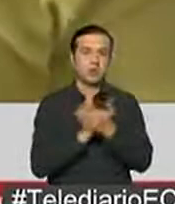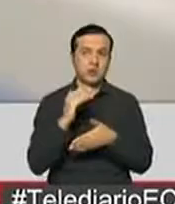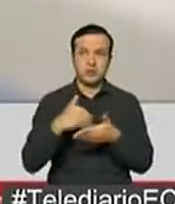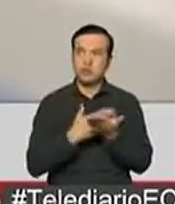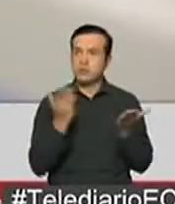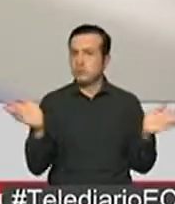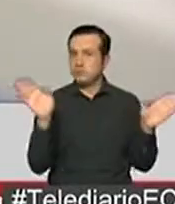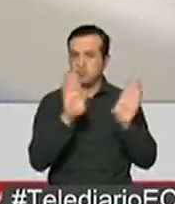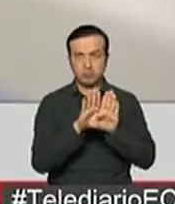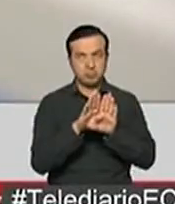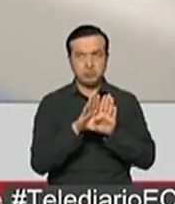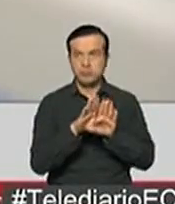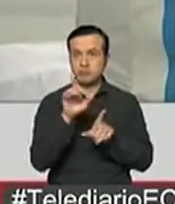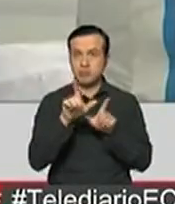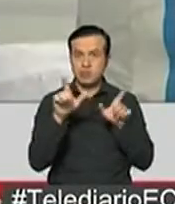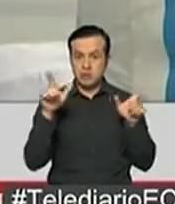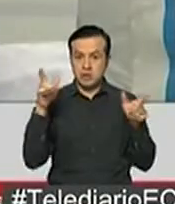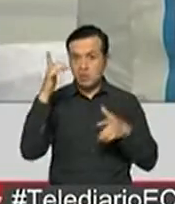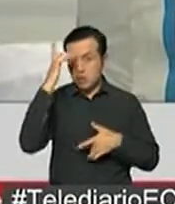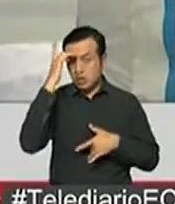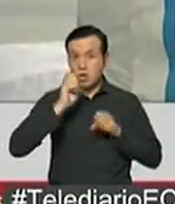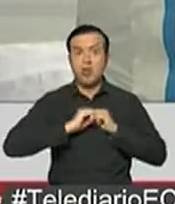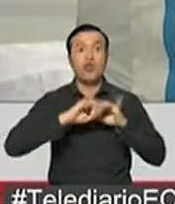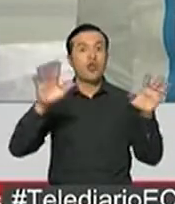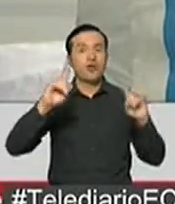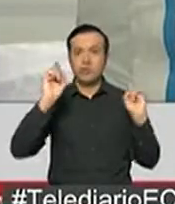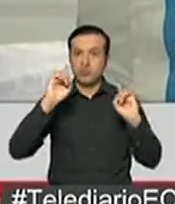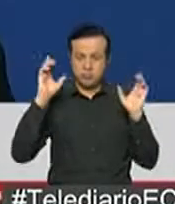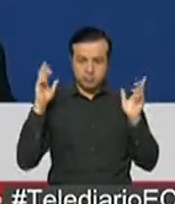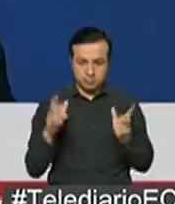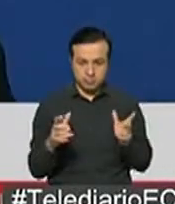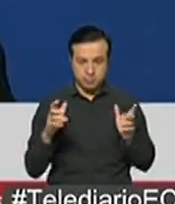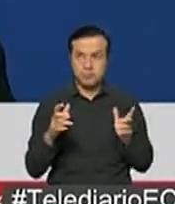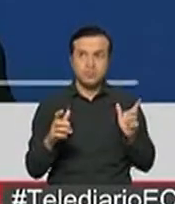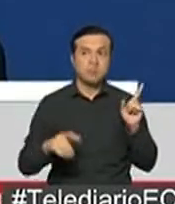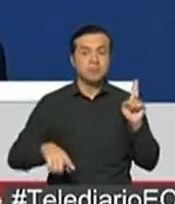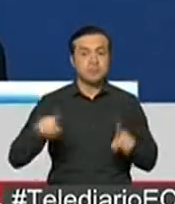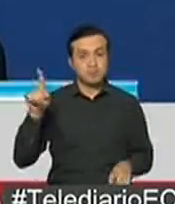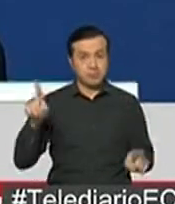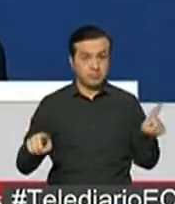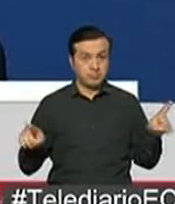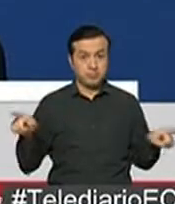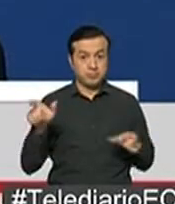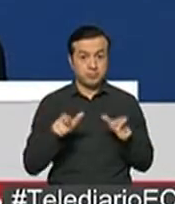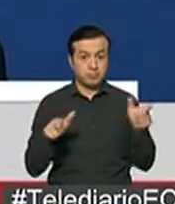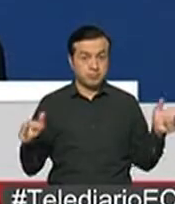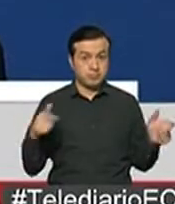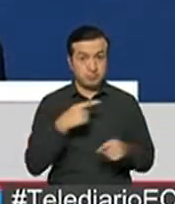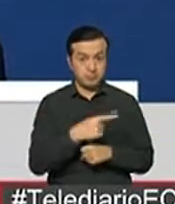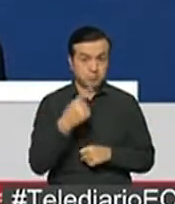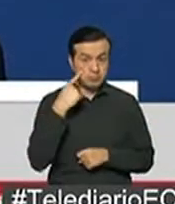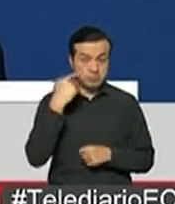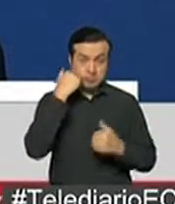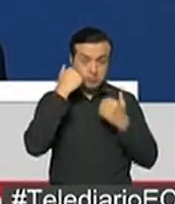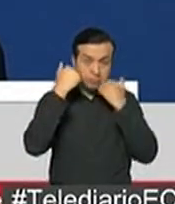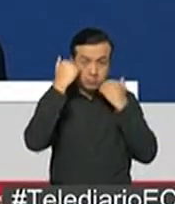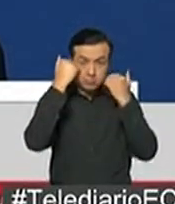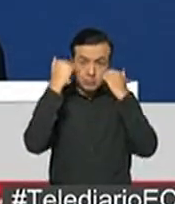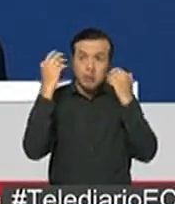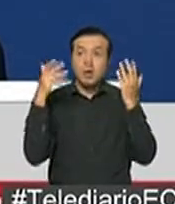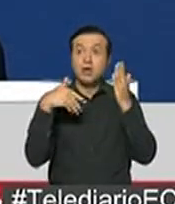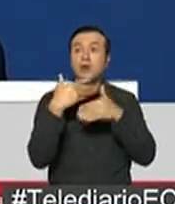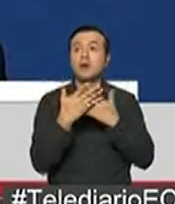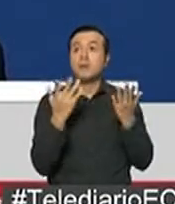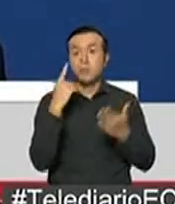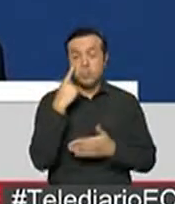fueron bloqueados para tratar de contener la expansión del virus en casos esporádicos algunas personas no muestran ningún síntoma pero los resultados